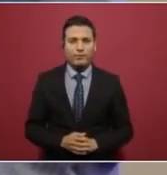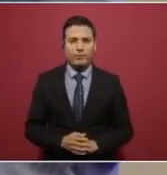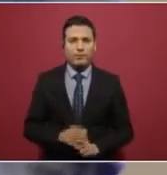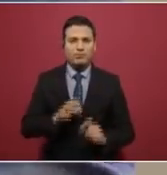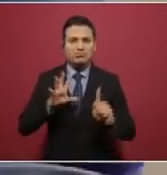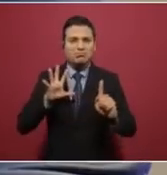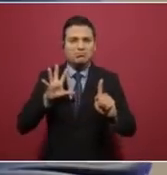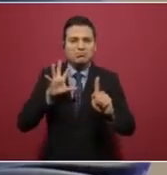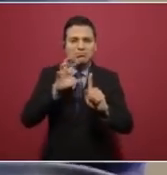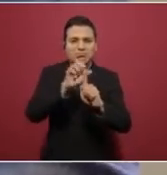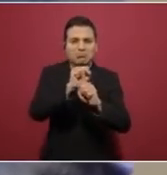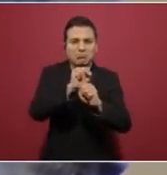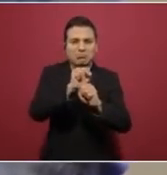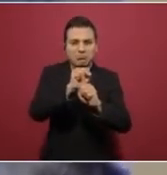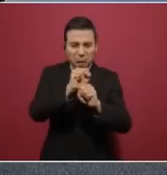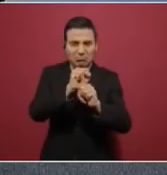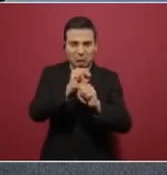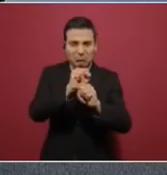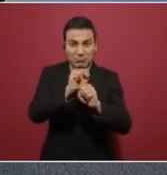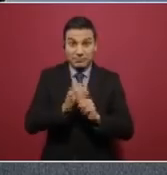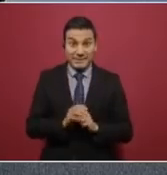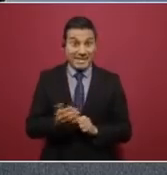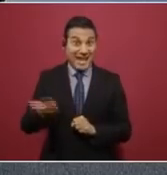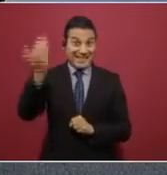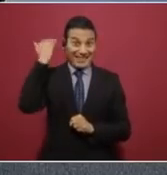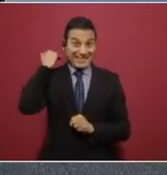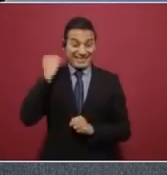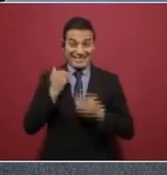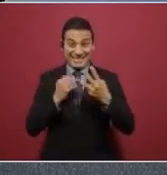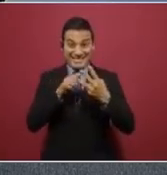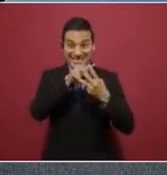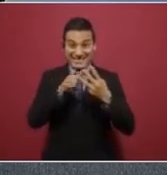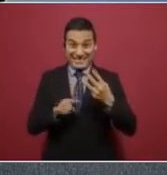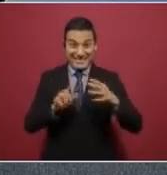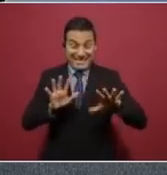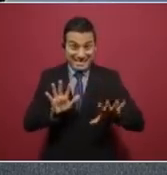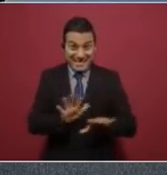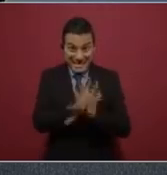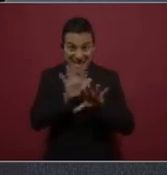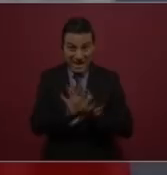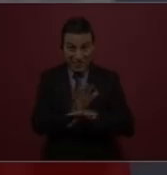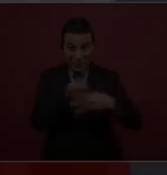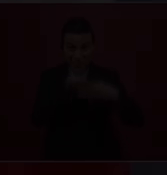se proclamó la abolición a la política económica neoliberal. Notimex.